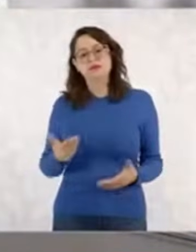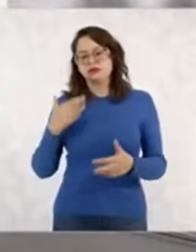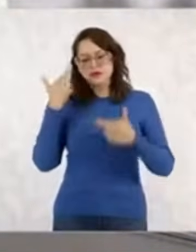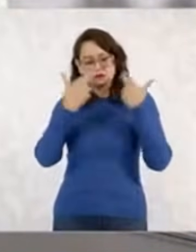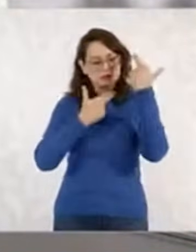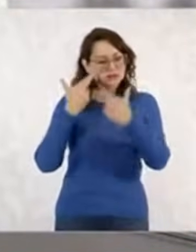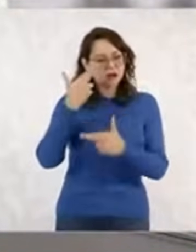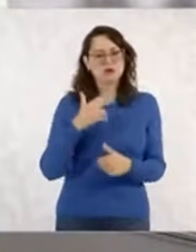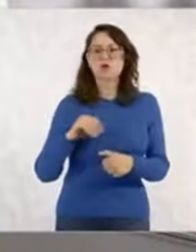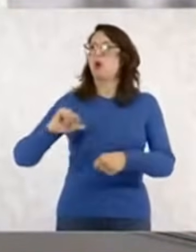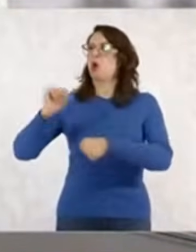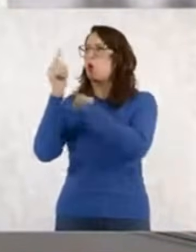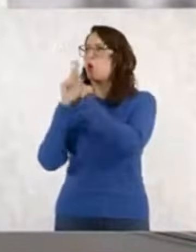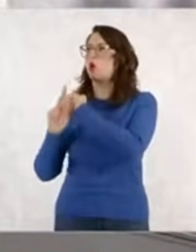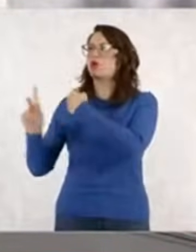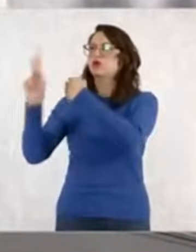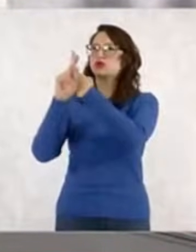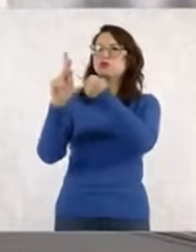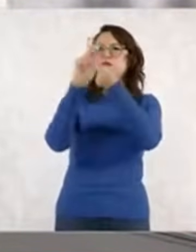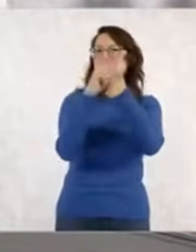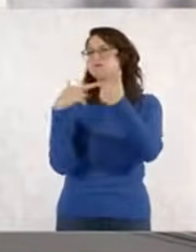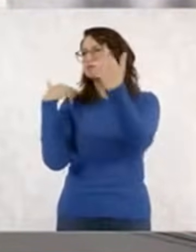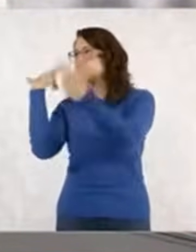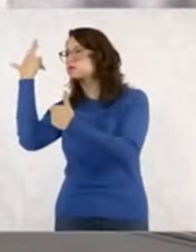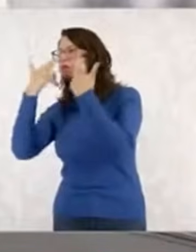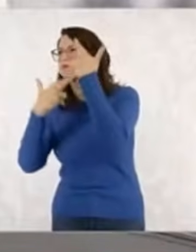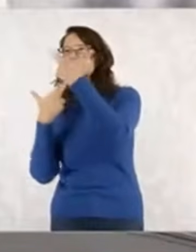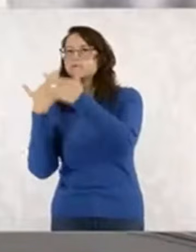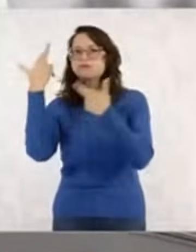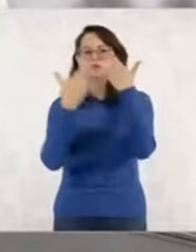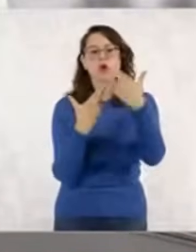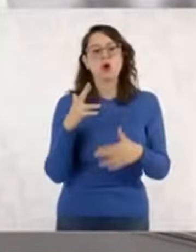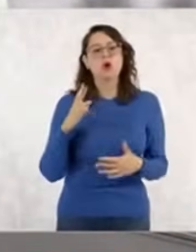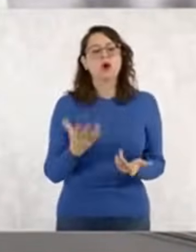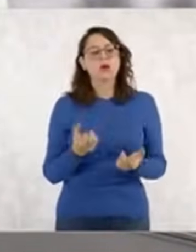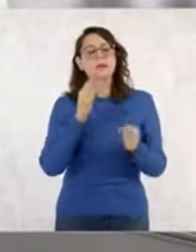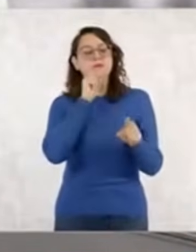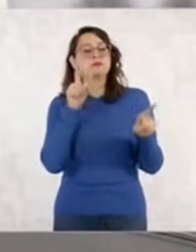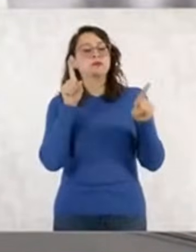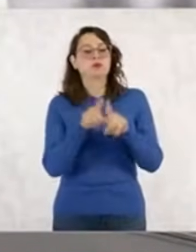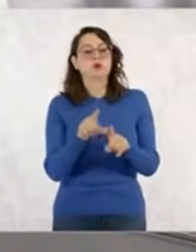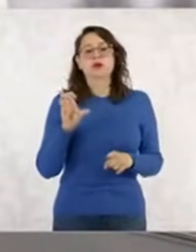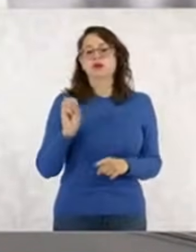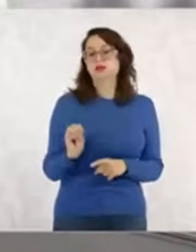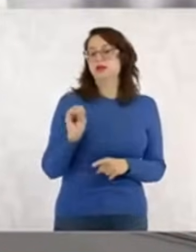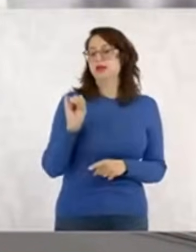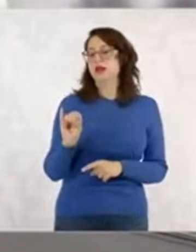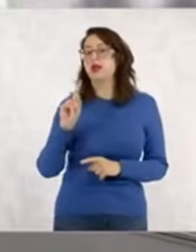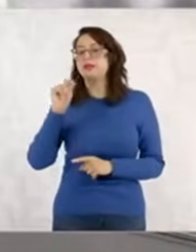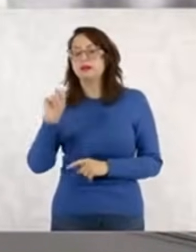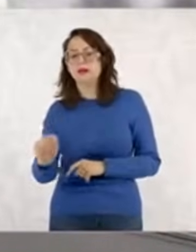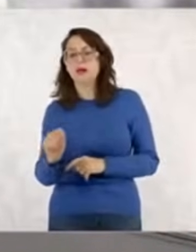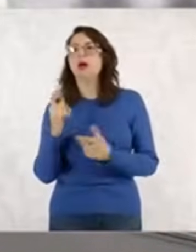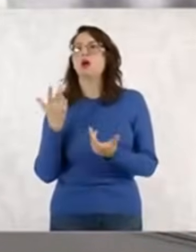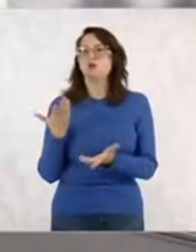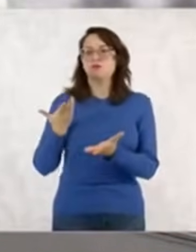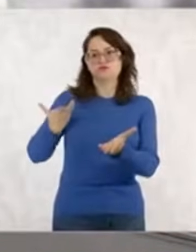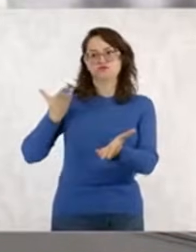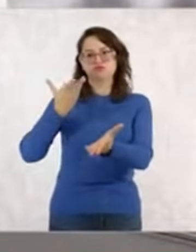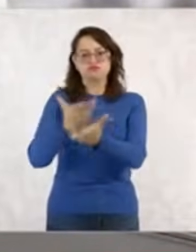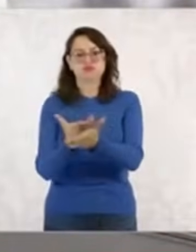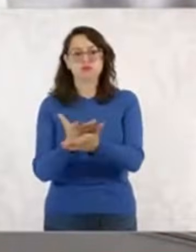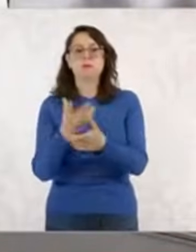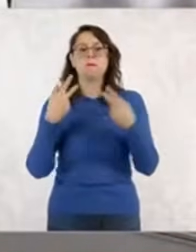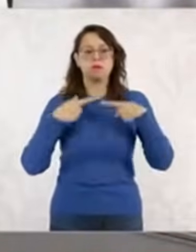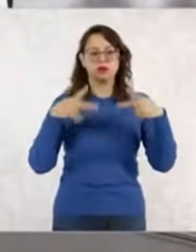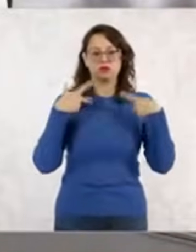del mundo y los estudios realizados además en la Organización Internacional de Trabajo, así como los múltiples especialistas que